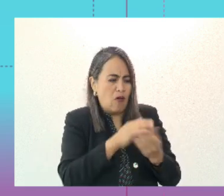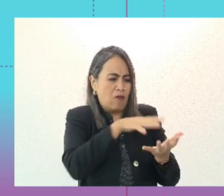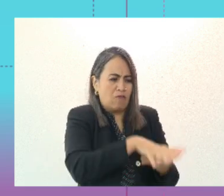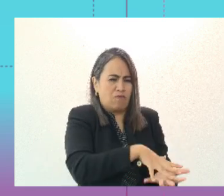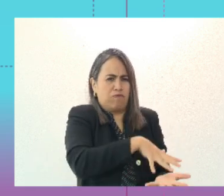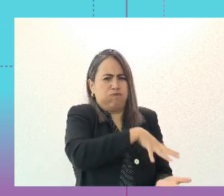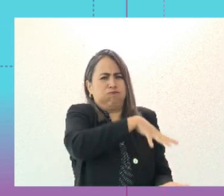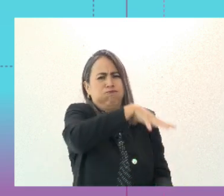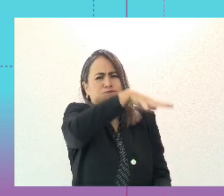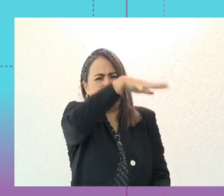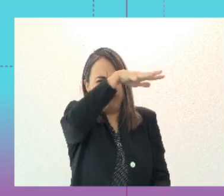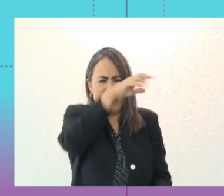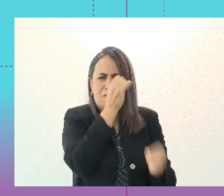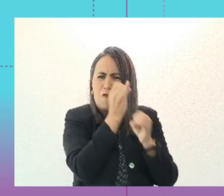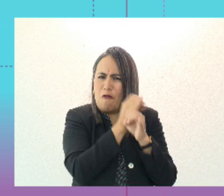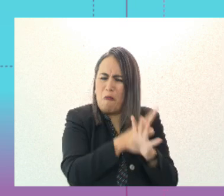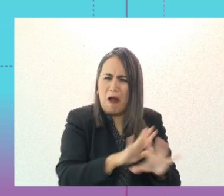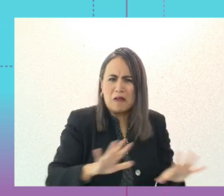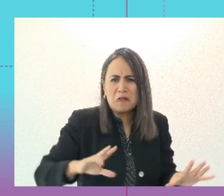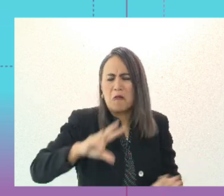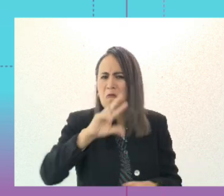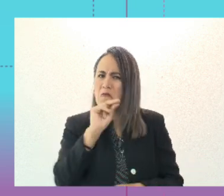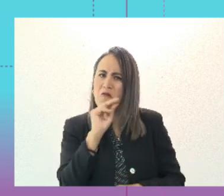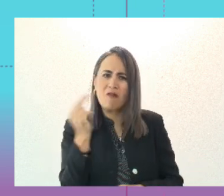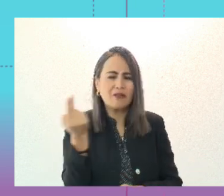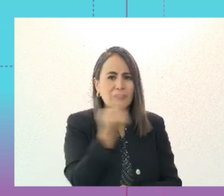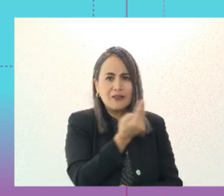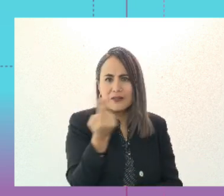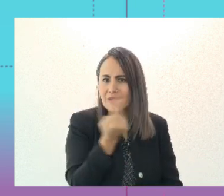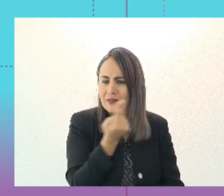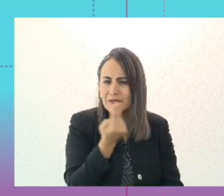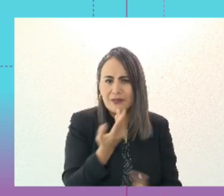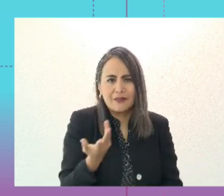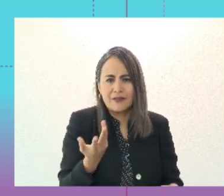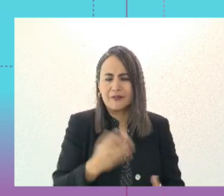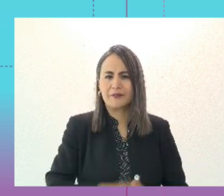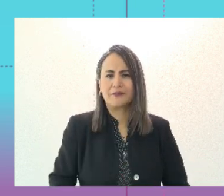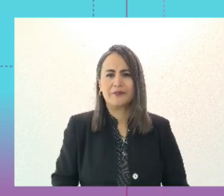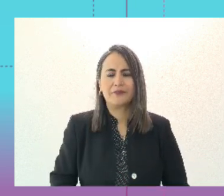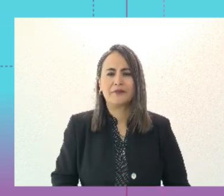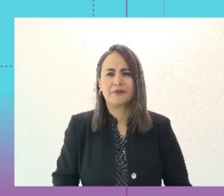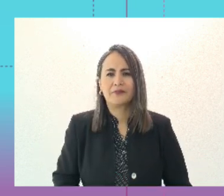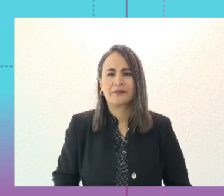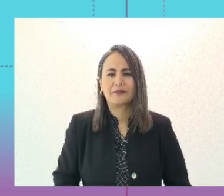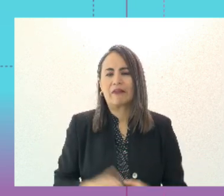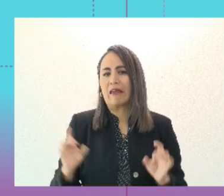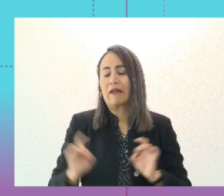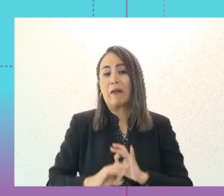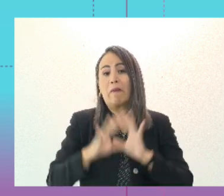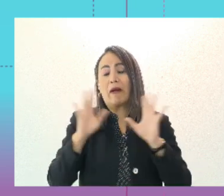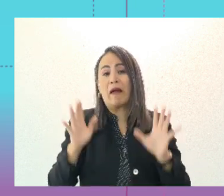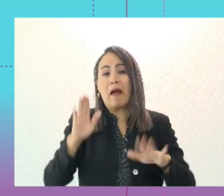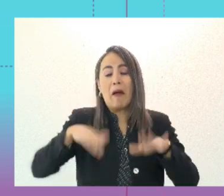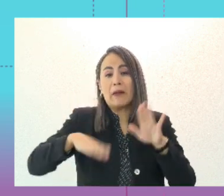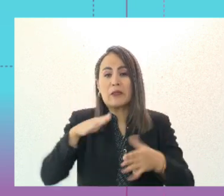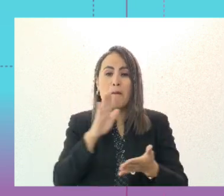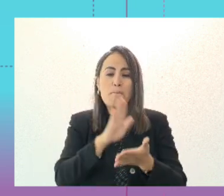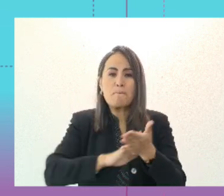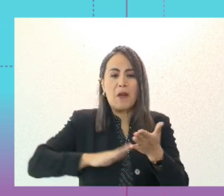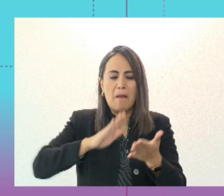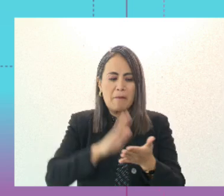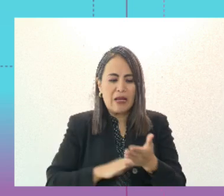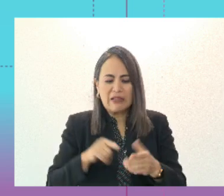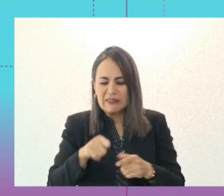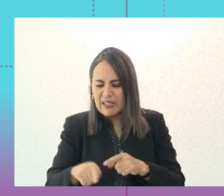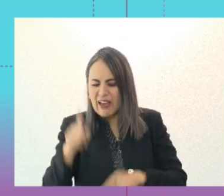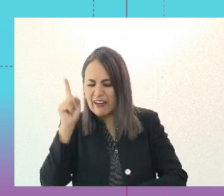de información que realmente no es útil y de repente queremos dar de baja documentación que debimos dar de baja